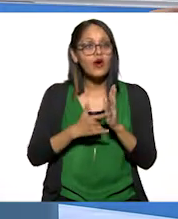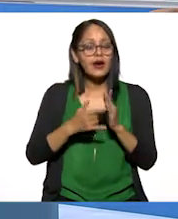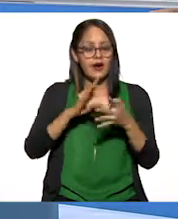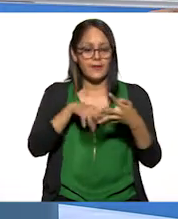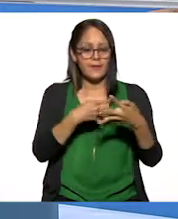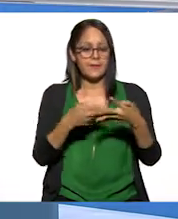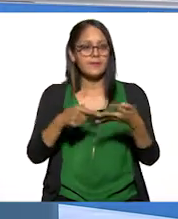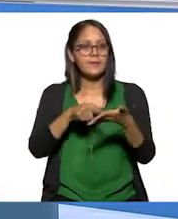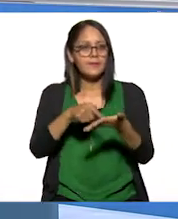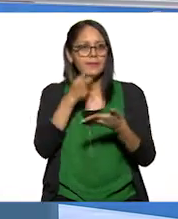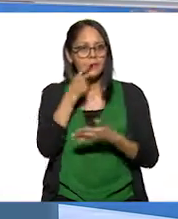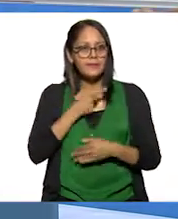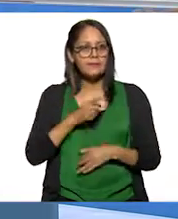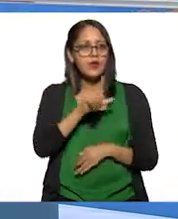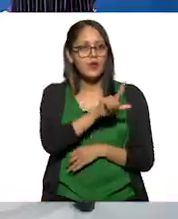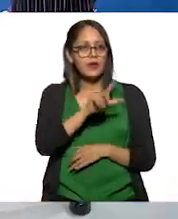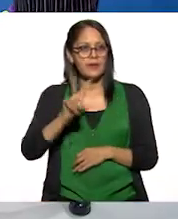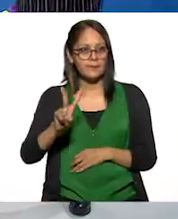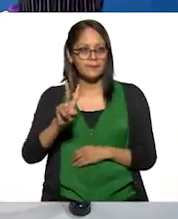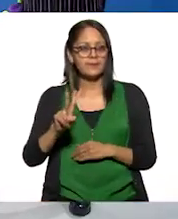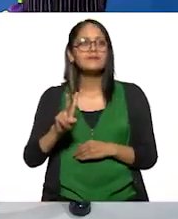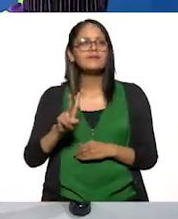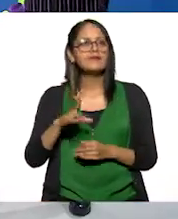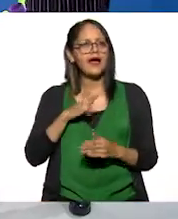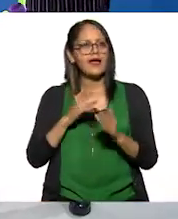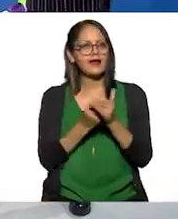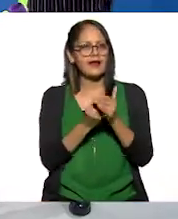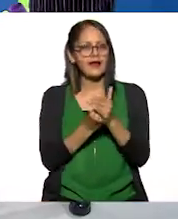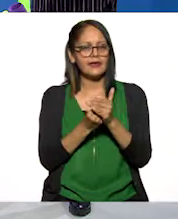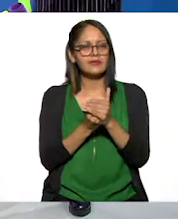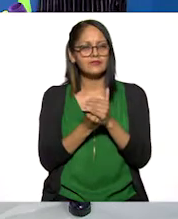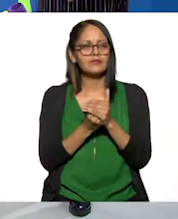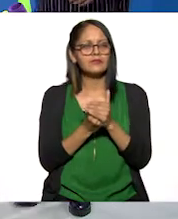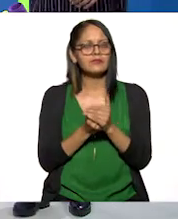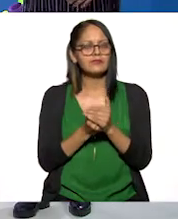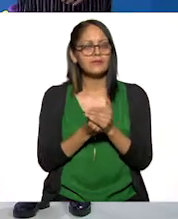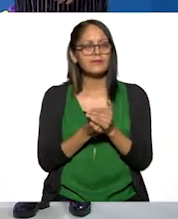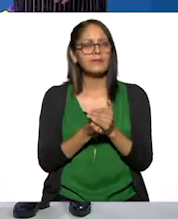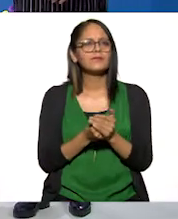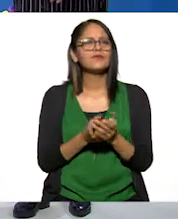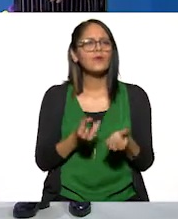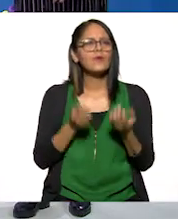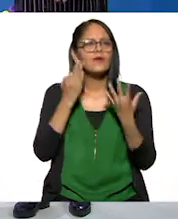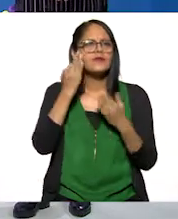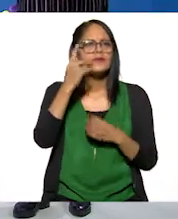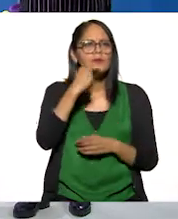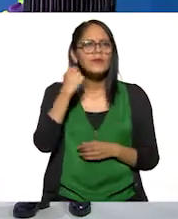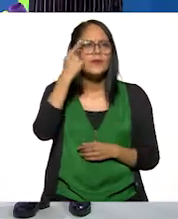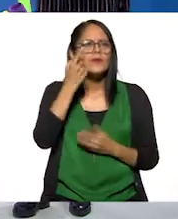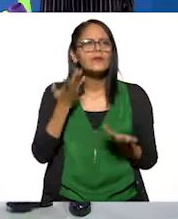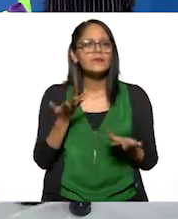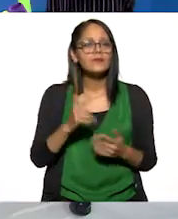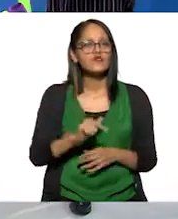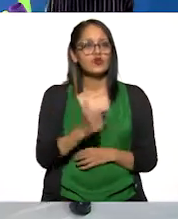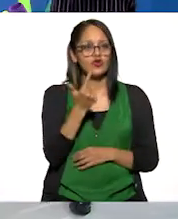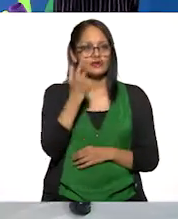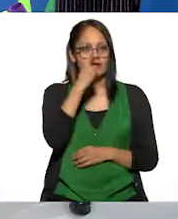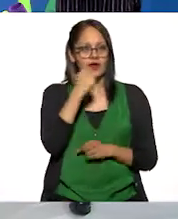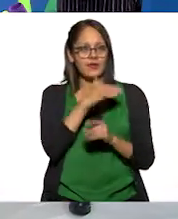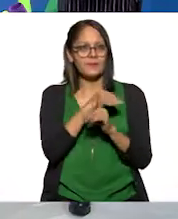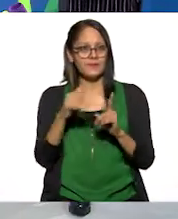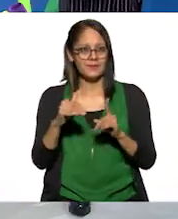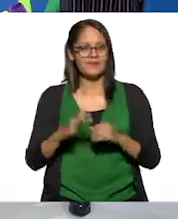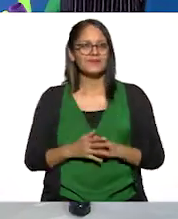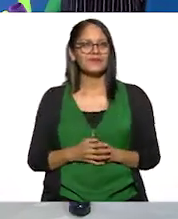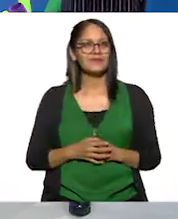marca que de lunes a viernes tenemos clases durante ¿cuántas horas? 12 horas y media.